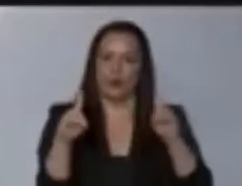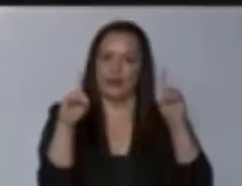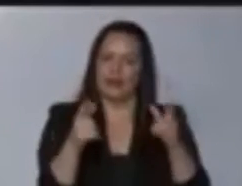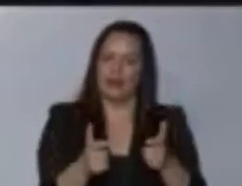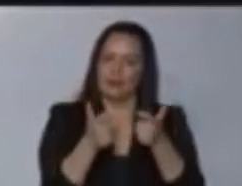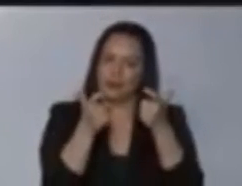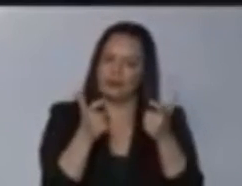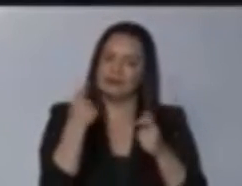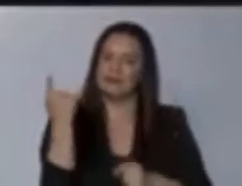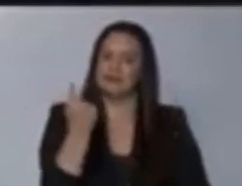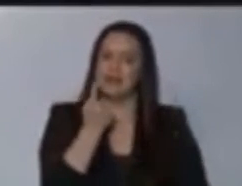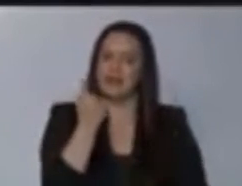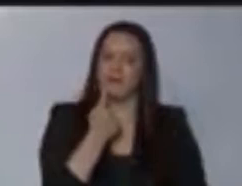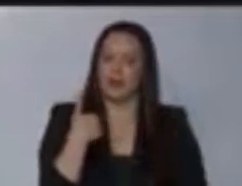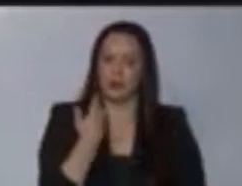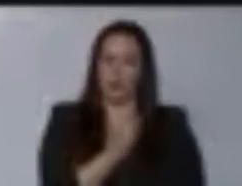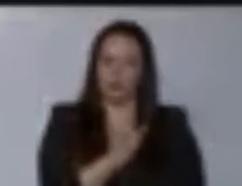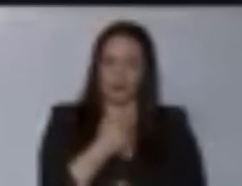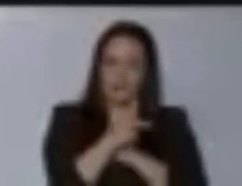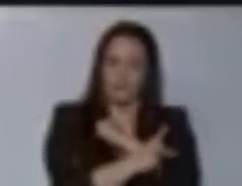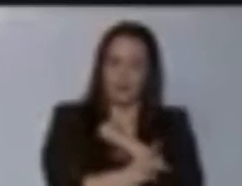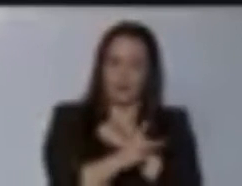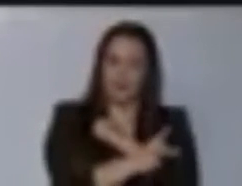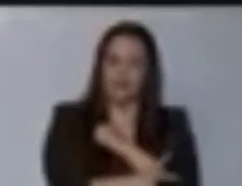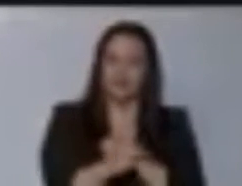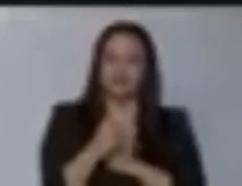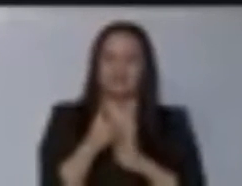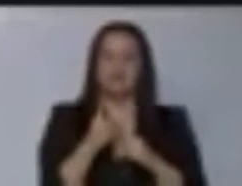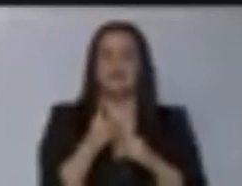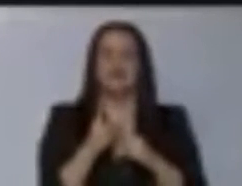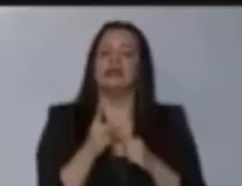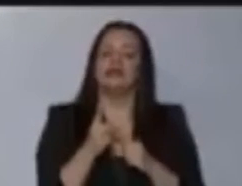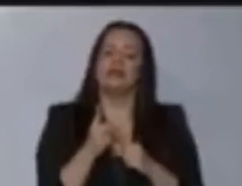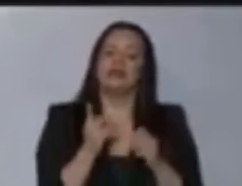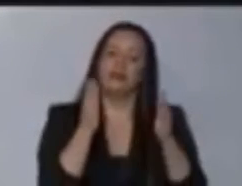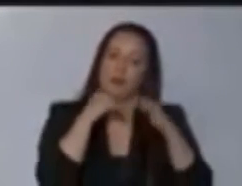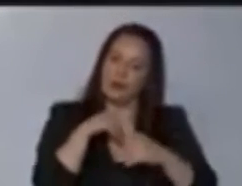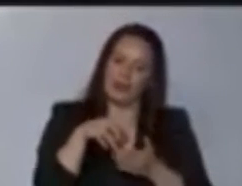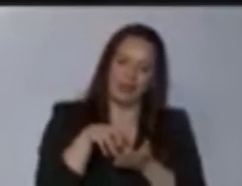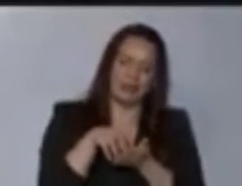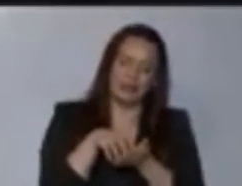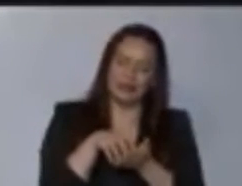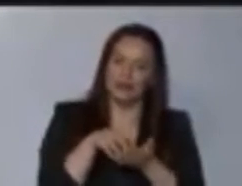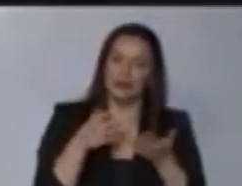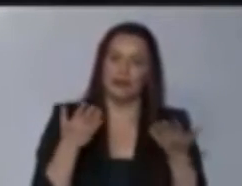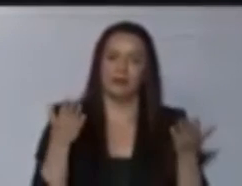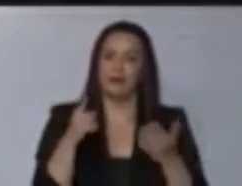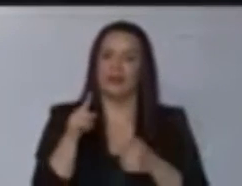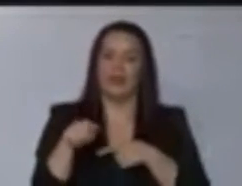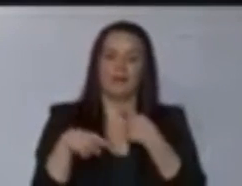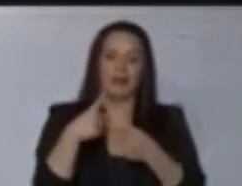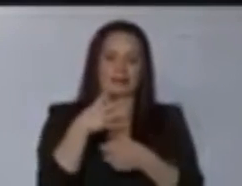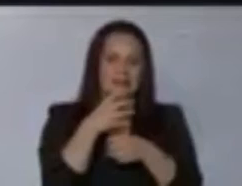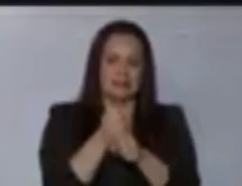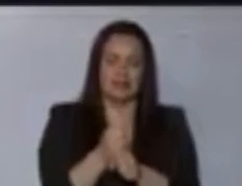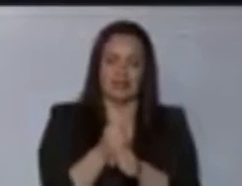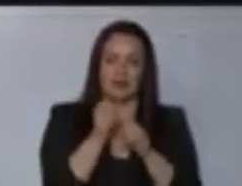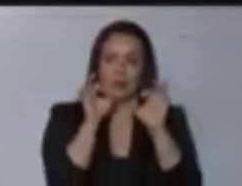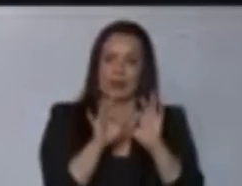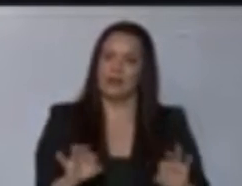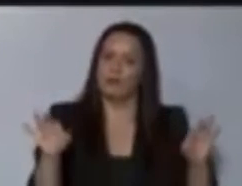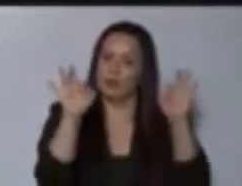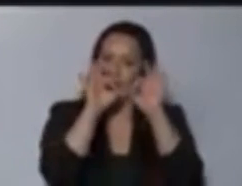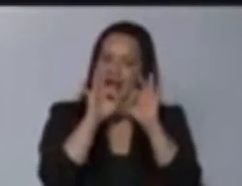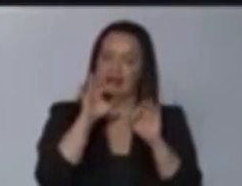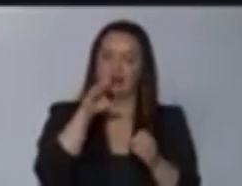siempre a nuestro país y siempre sin duda sera e importante diputado en